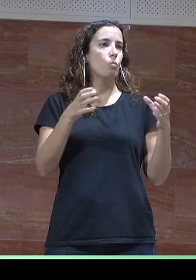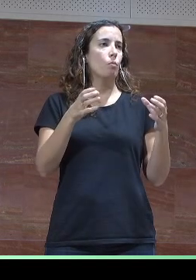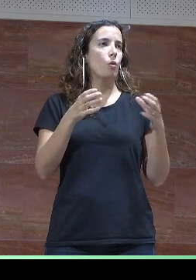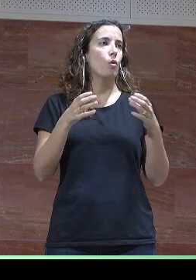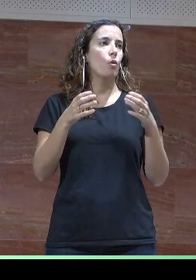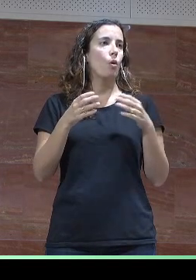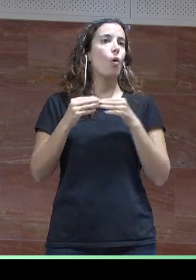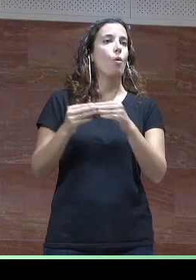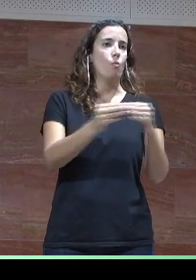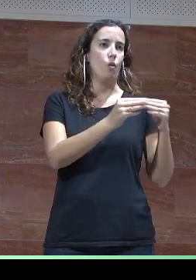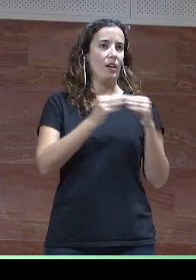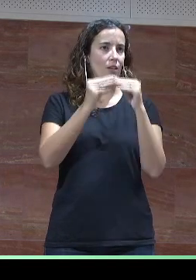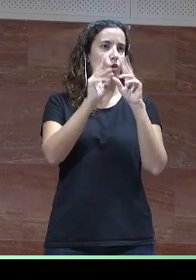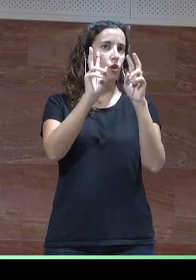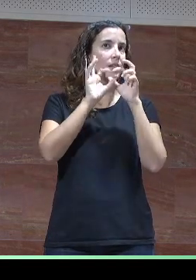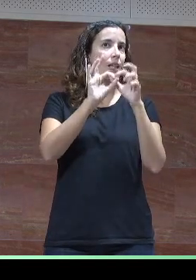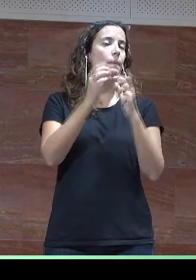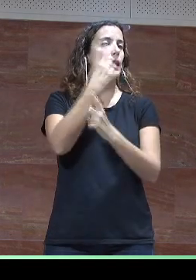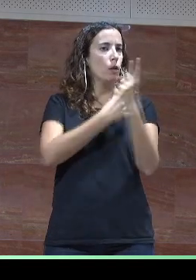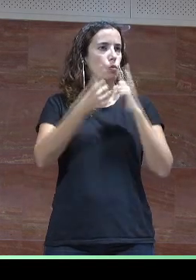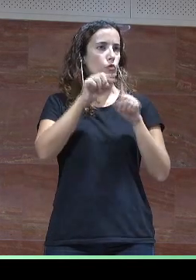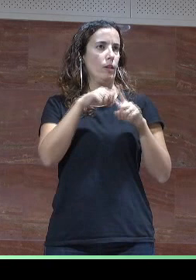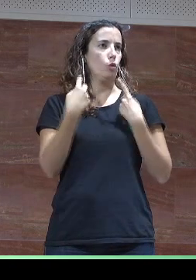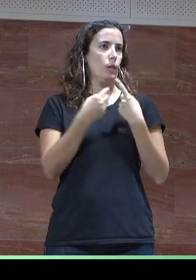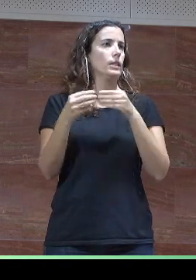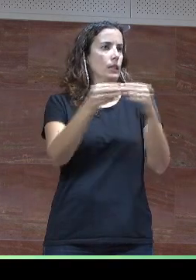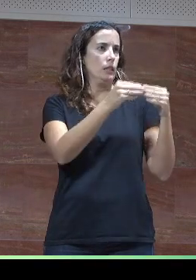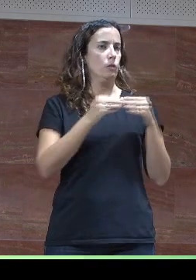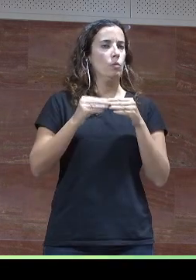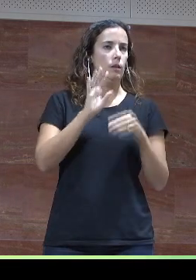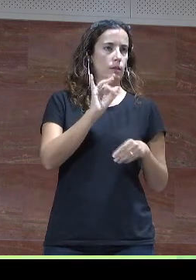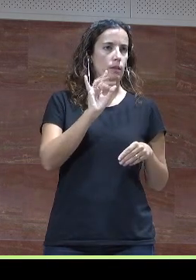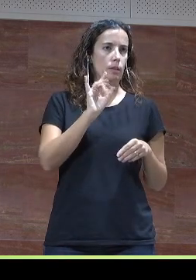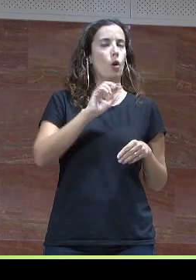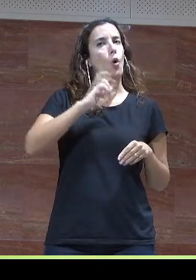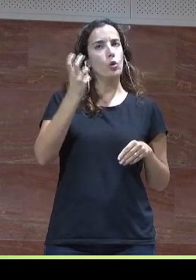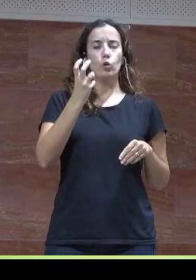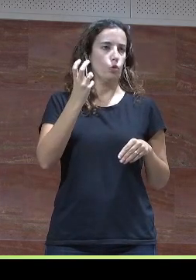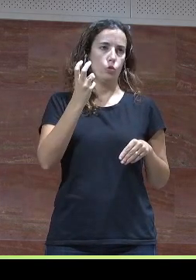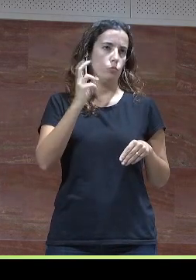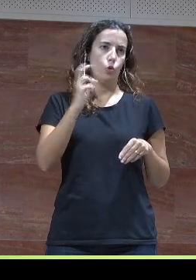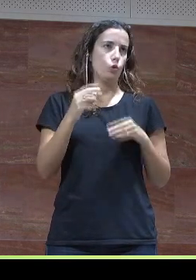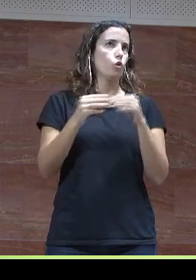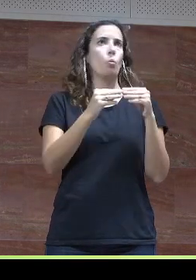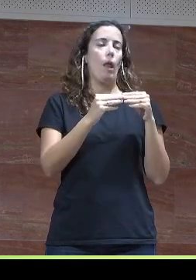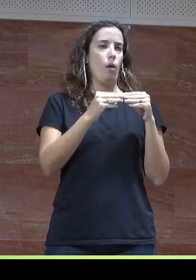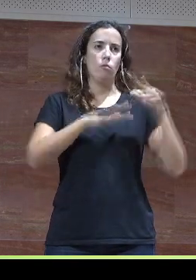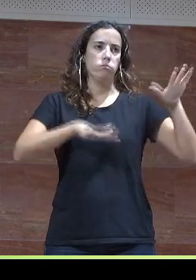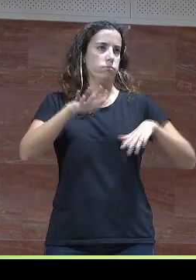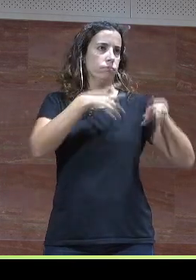en principio, en cuanto a unos determinados factores, evidentemente, con respecto a otros no, es un grupo diverso.